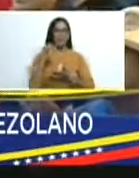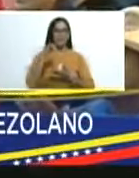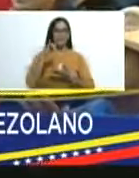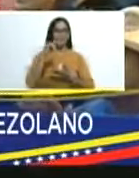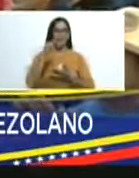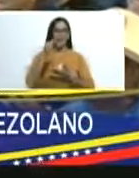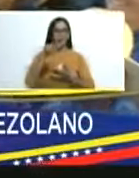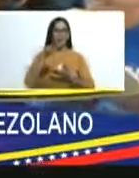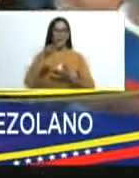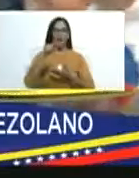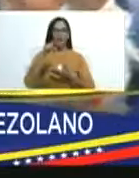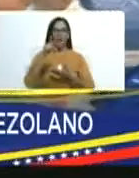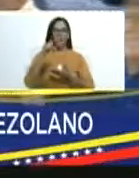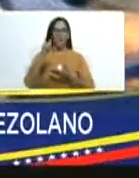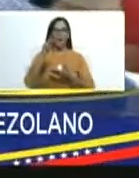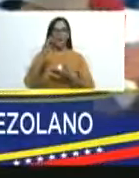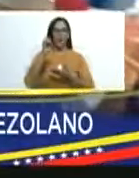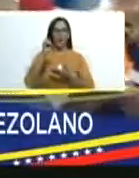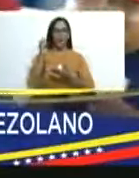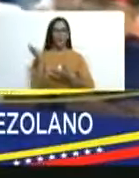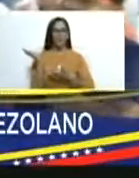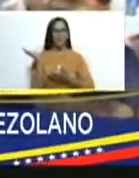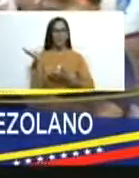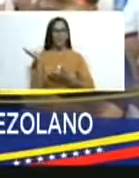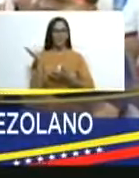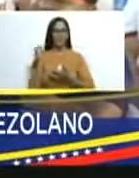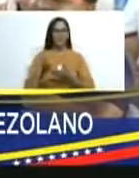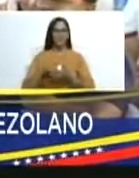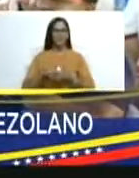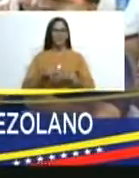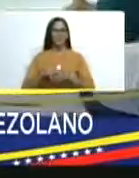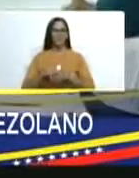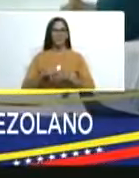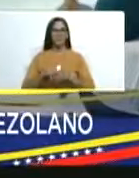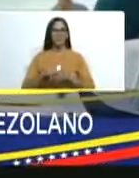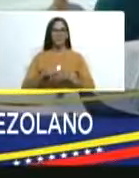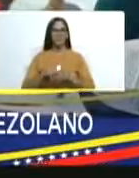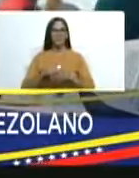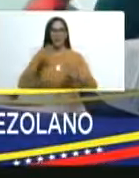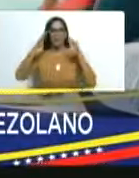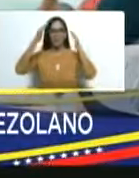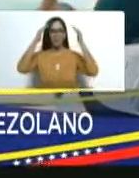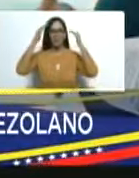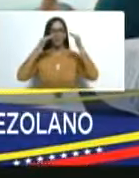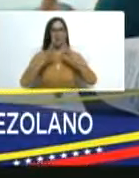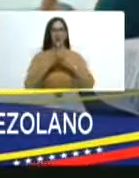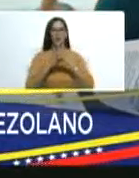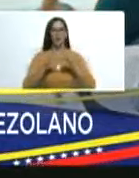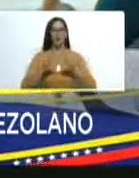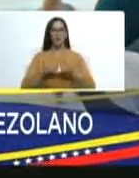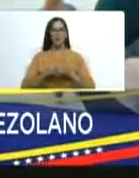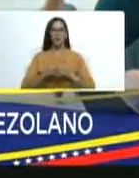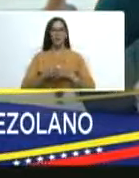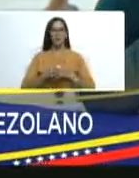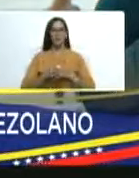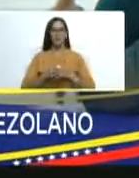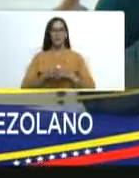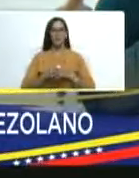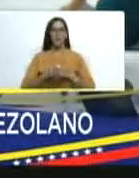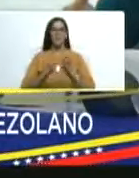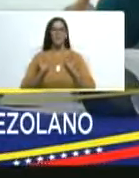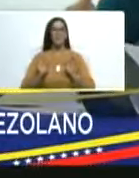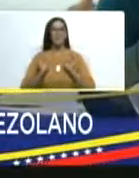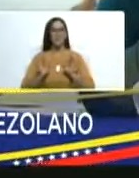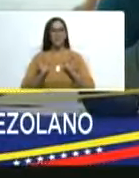Yaguaraparo, Johanny Terimar, Johanny. Bueno, mis saludos a todos, a todas.